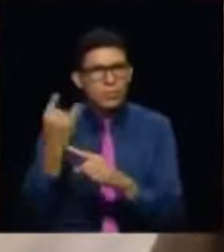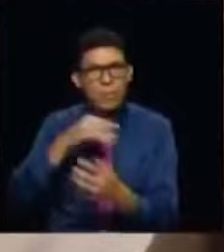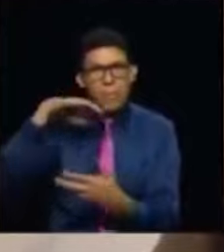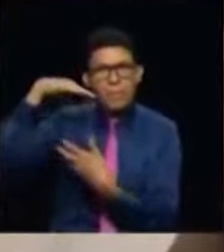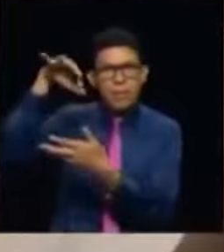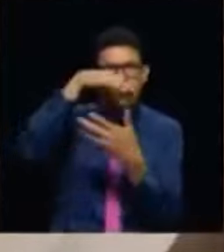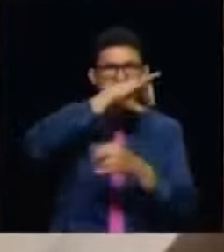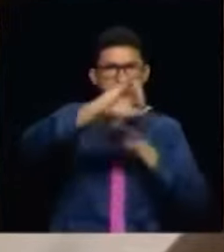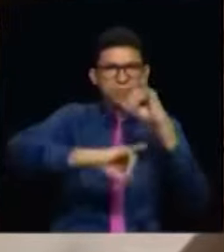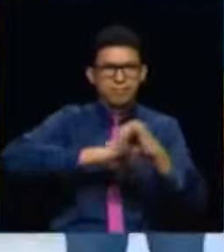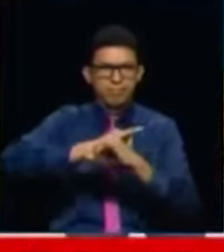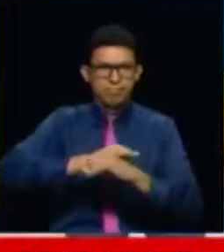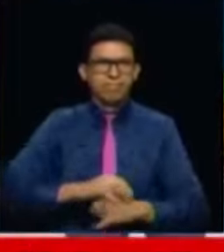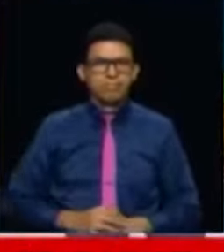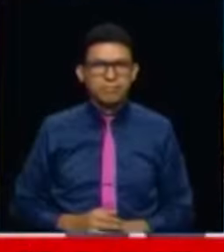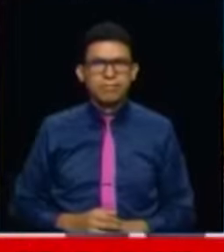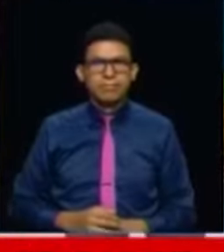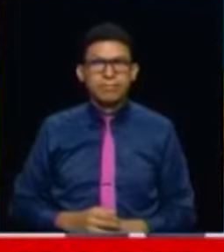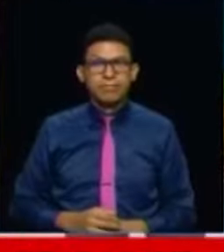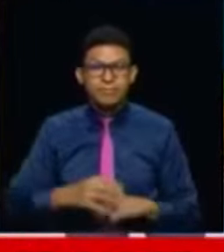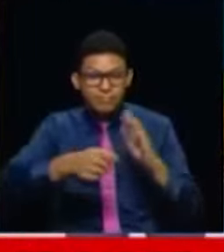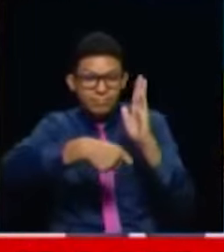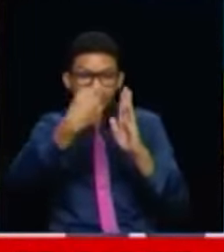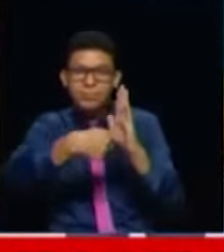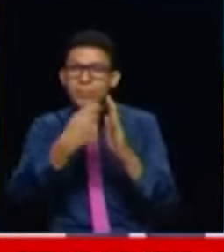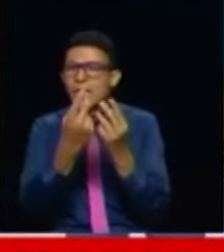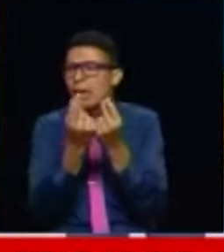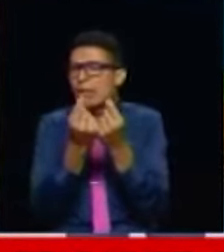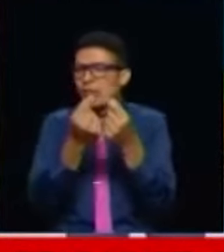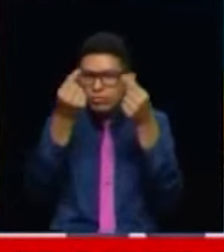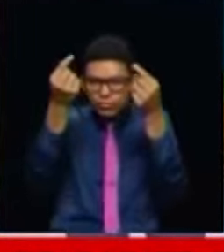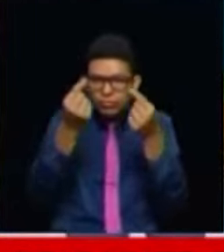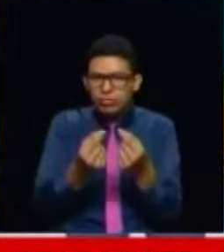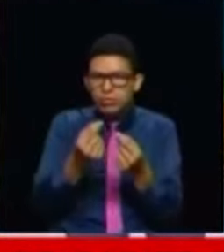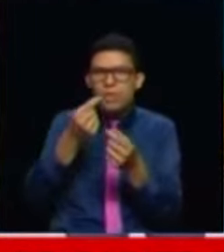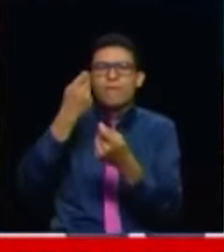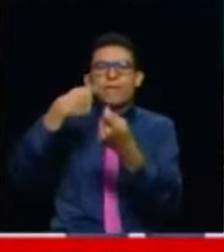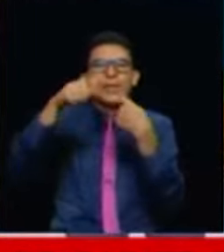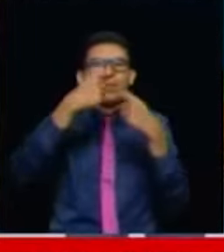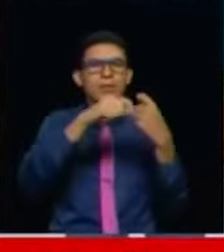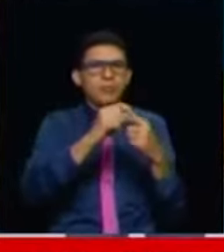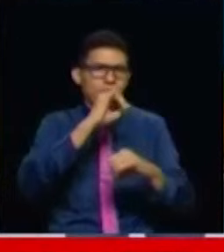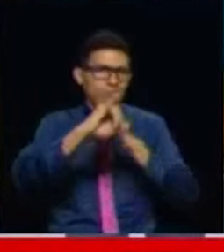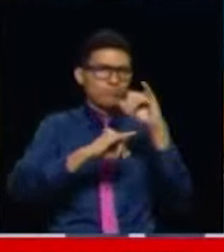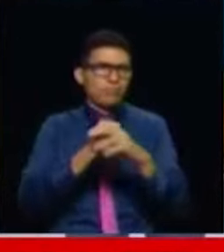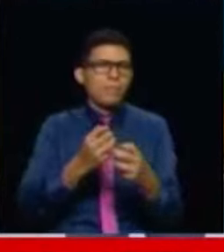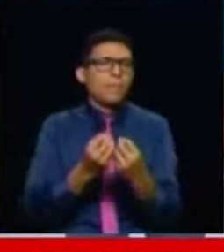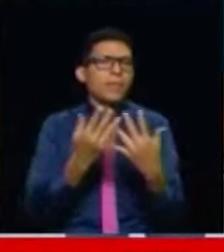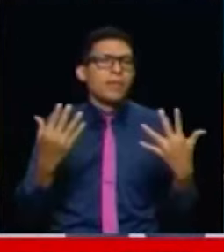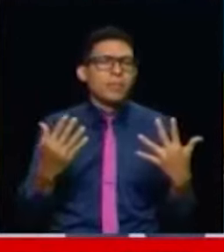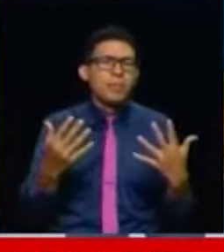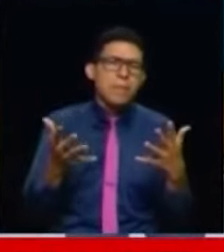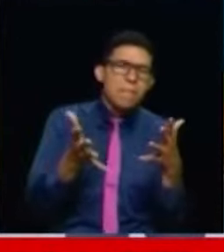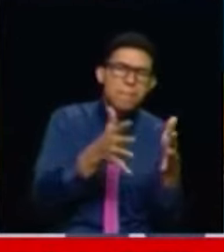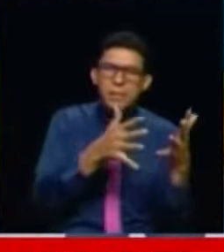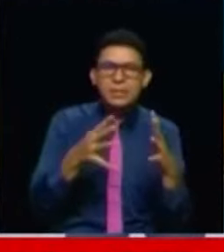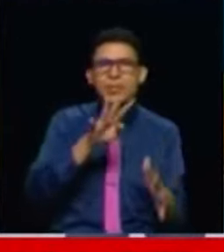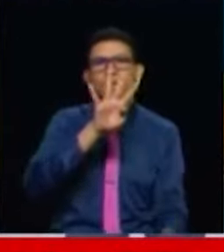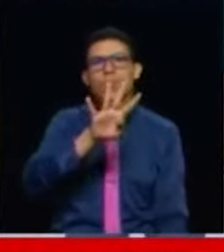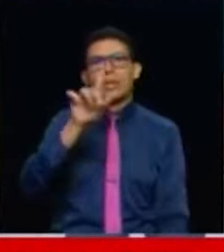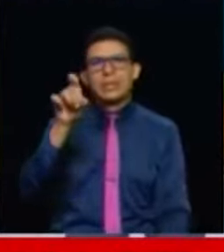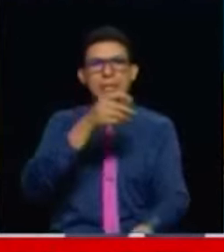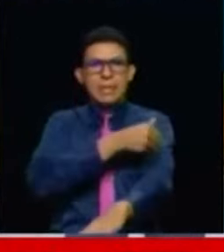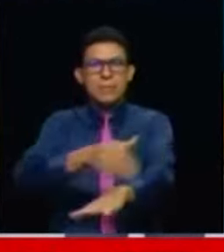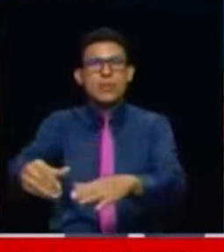mercados internacionales. Esta sustancia tendría un valor en los mercados internacionales cercanos a los 46 millones